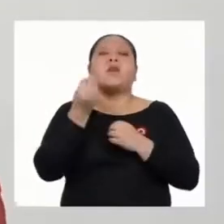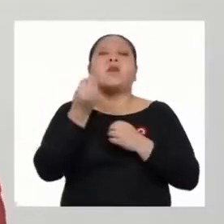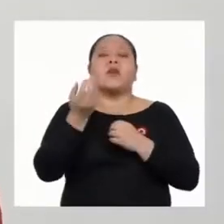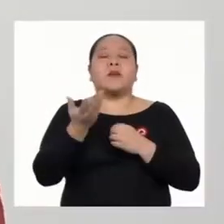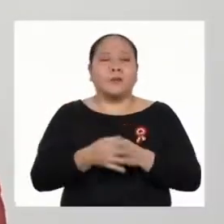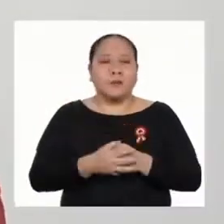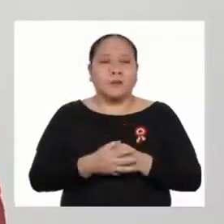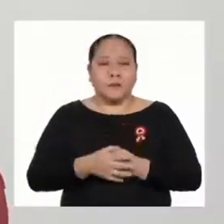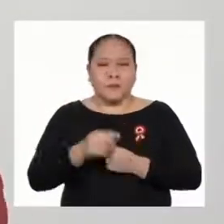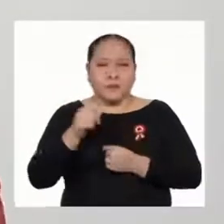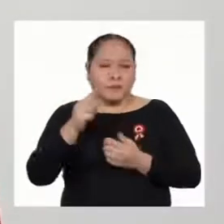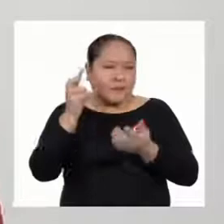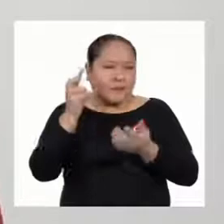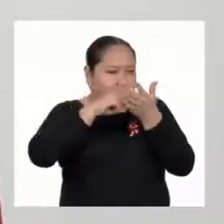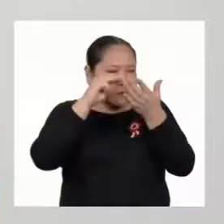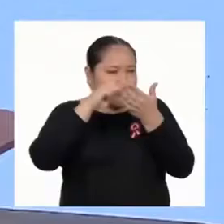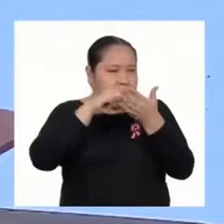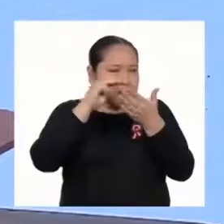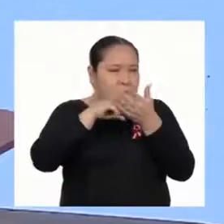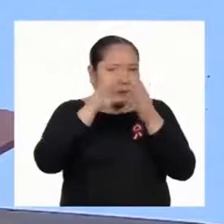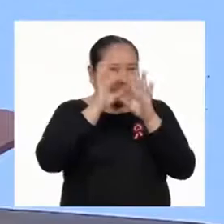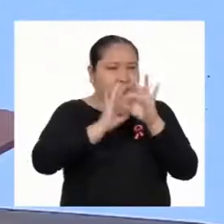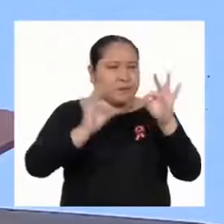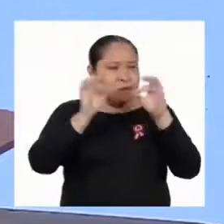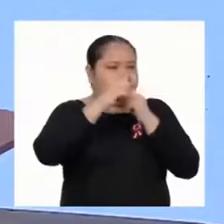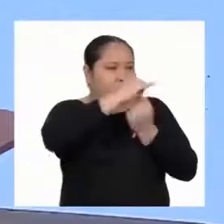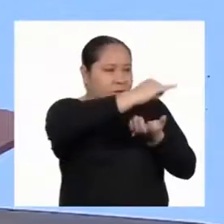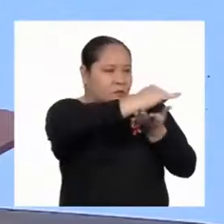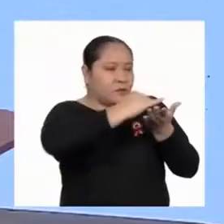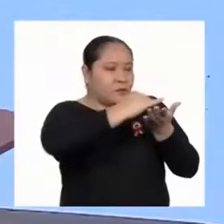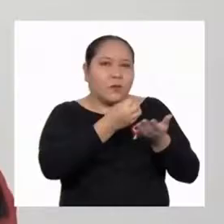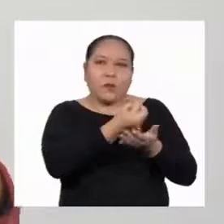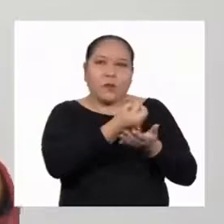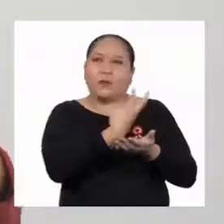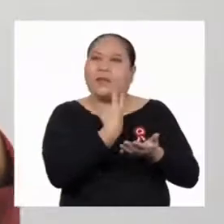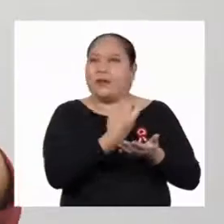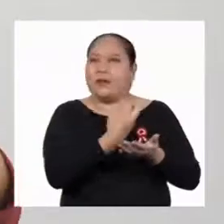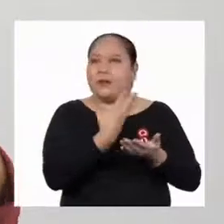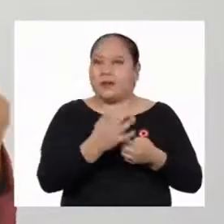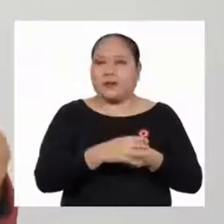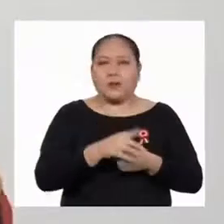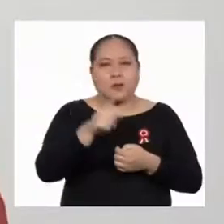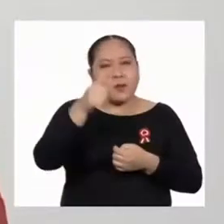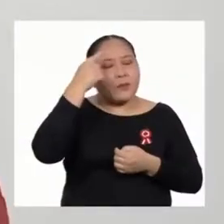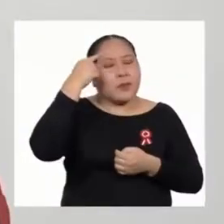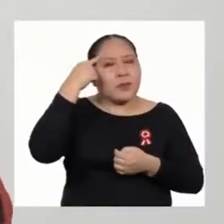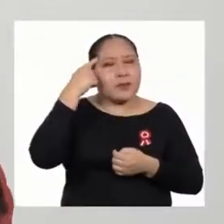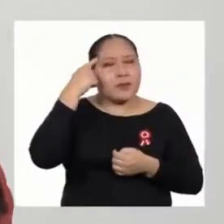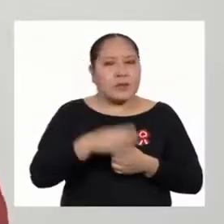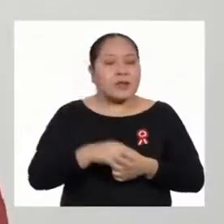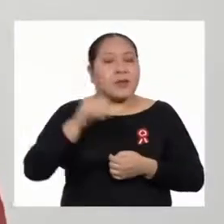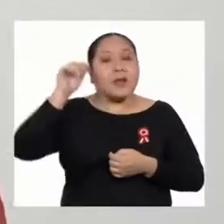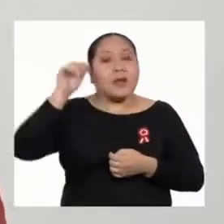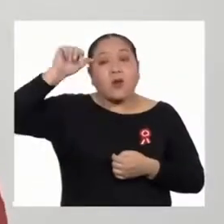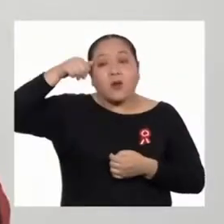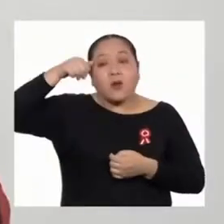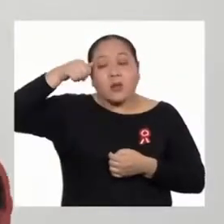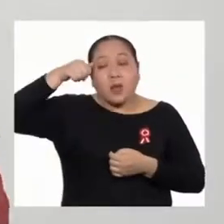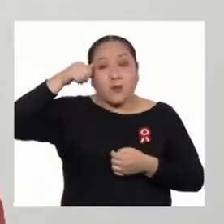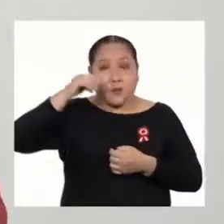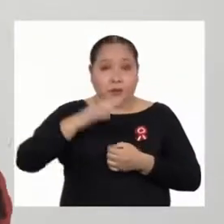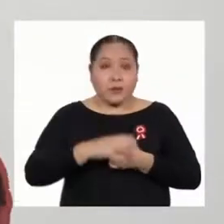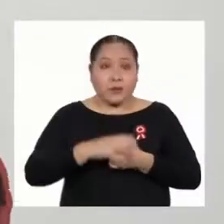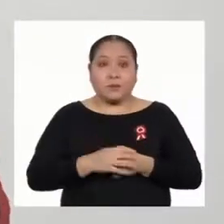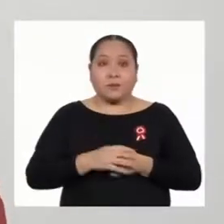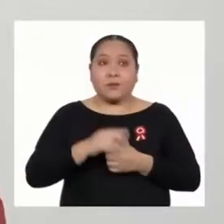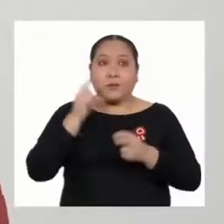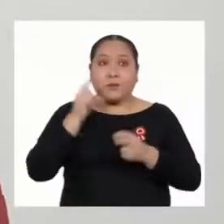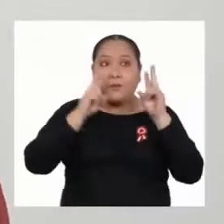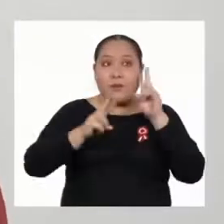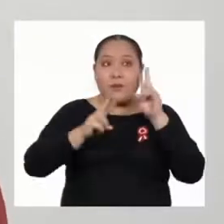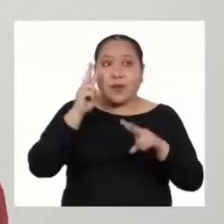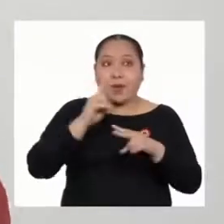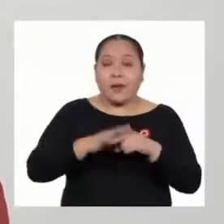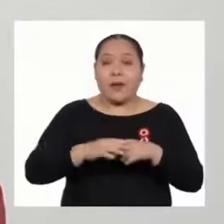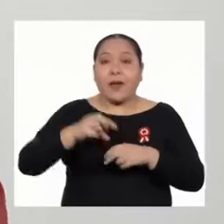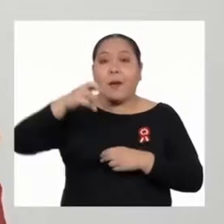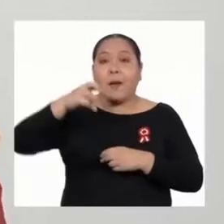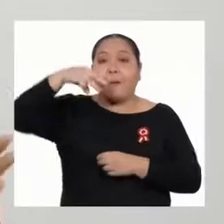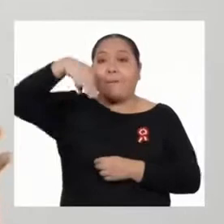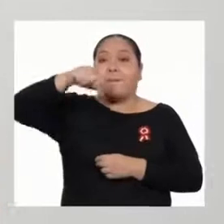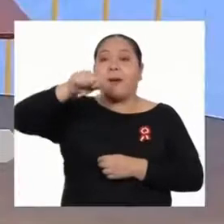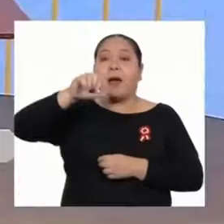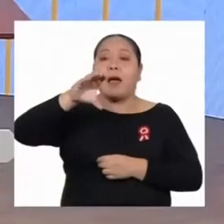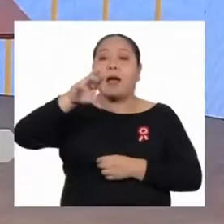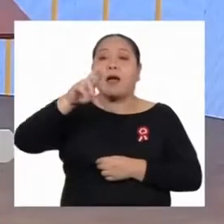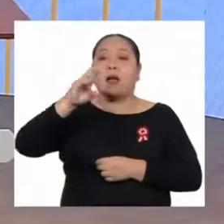que el texto me está diciendo sobre el tema? ¿Ustedes qué opinan? ¿Qué les parece si recordamos y aplicamos las macrorreglas para identificar la